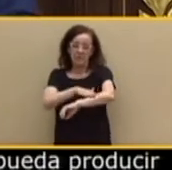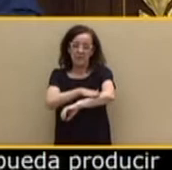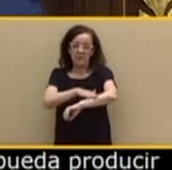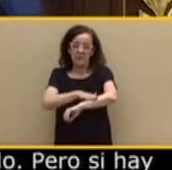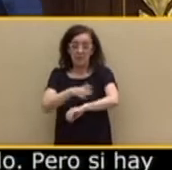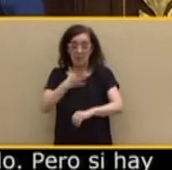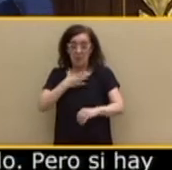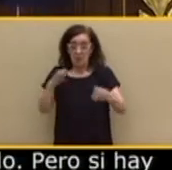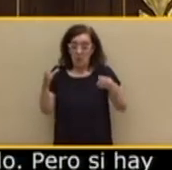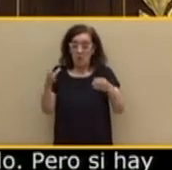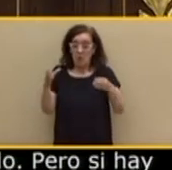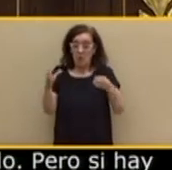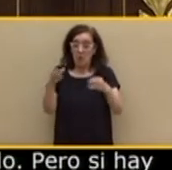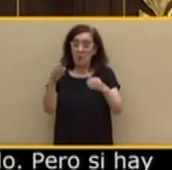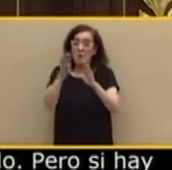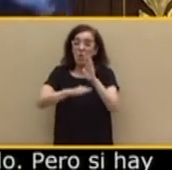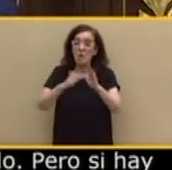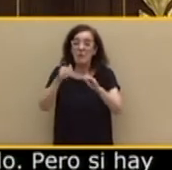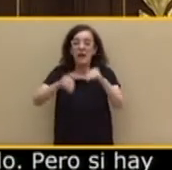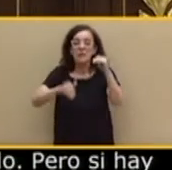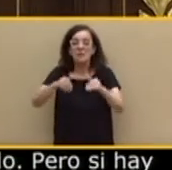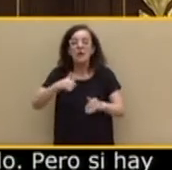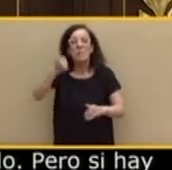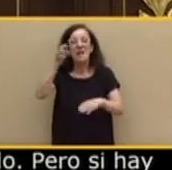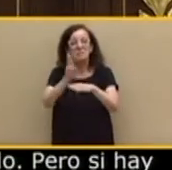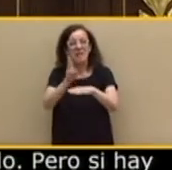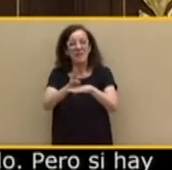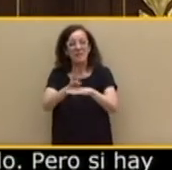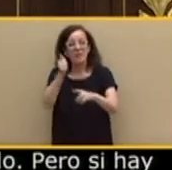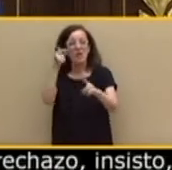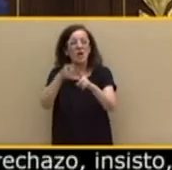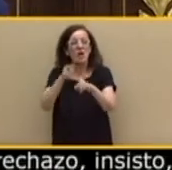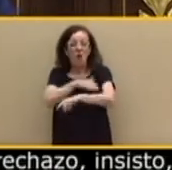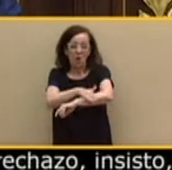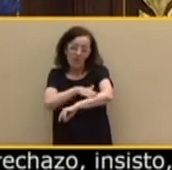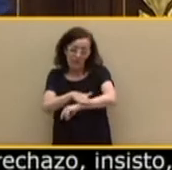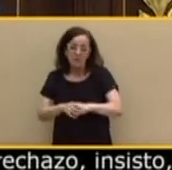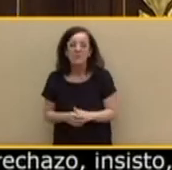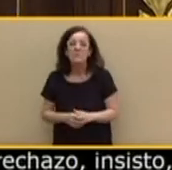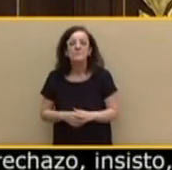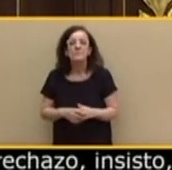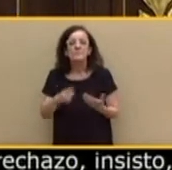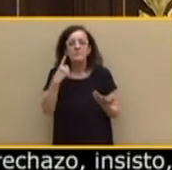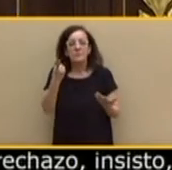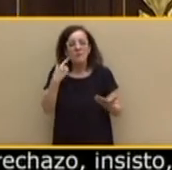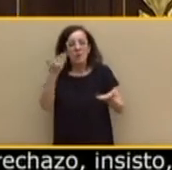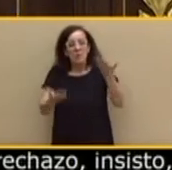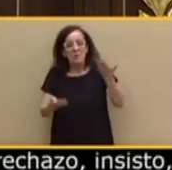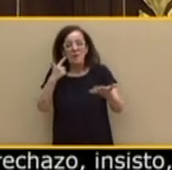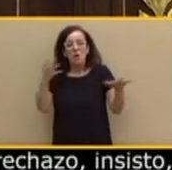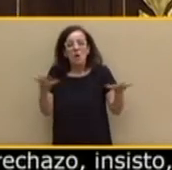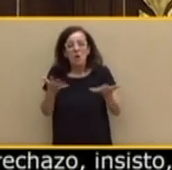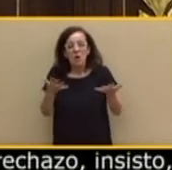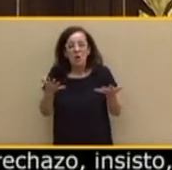programa electoral esa era eso más referido a parlamento que a lo que sea el gobierno pero bueno digamos que una valoración de urgencia le digamos que no es una muy